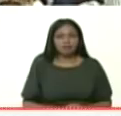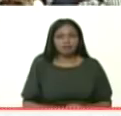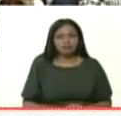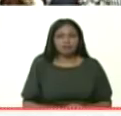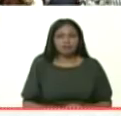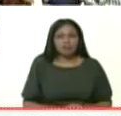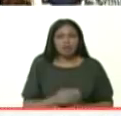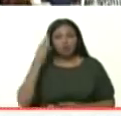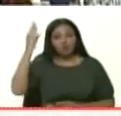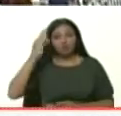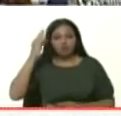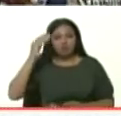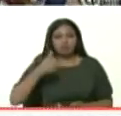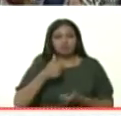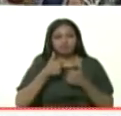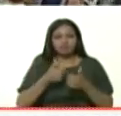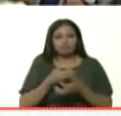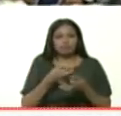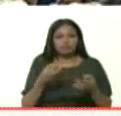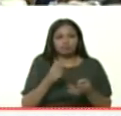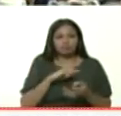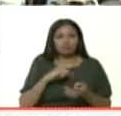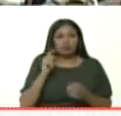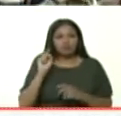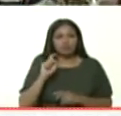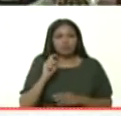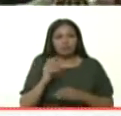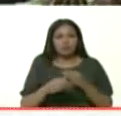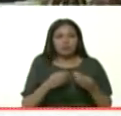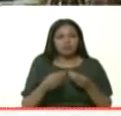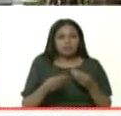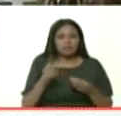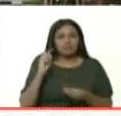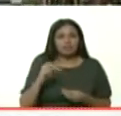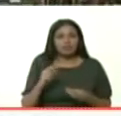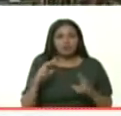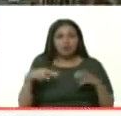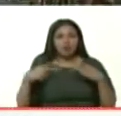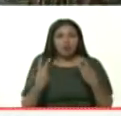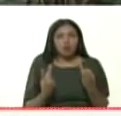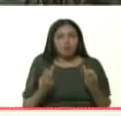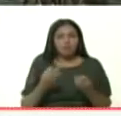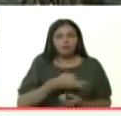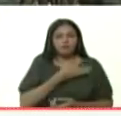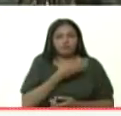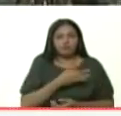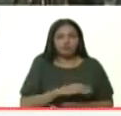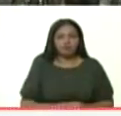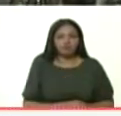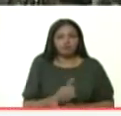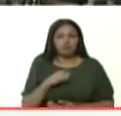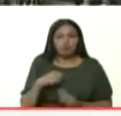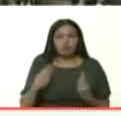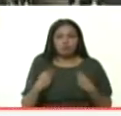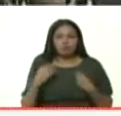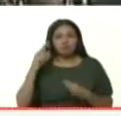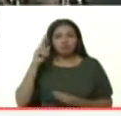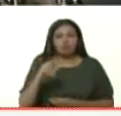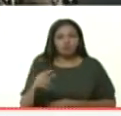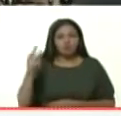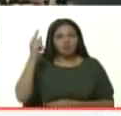plena conciencia, es lo que se necesita para tener una nueva sociedad. Y nosotros lo vivimos todos los